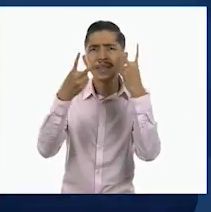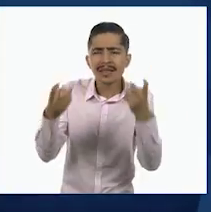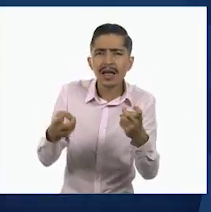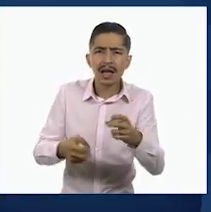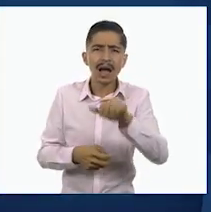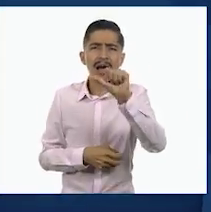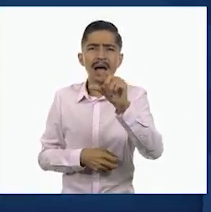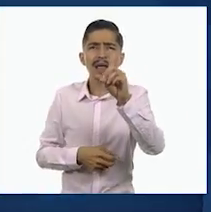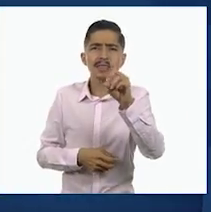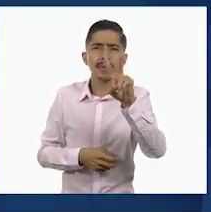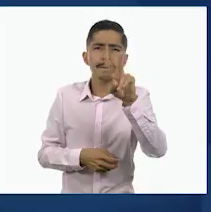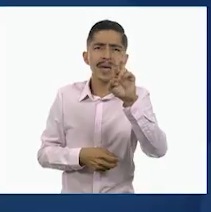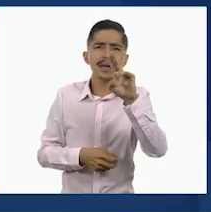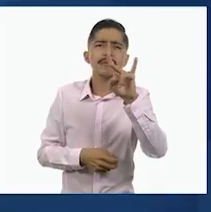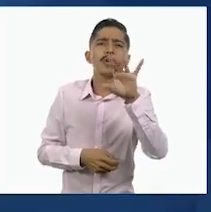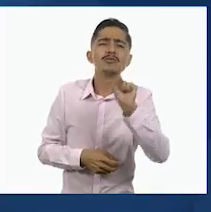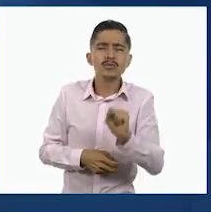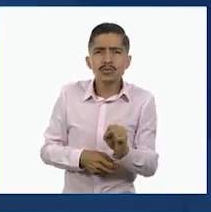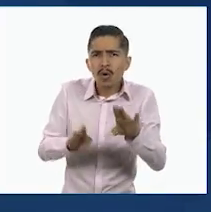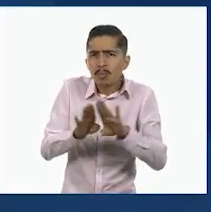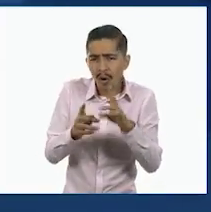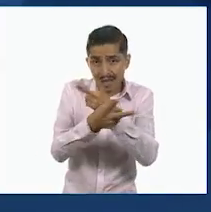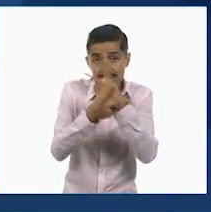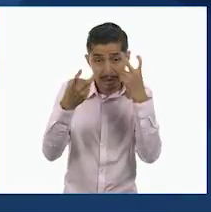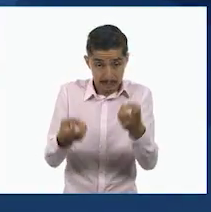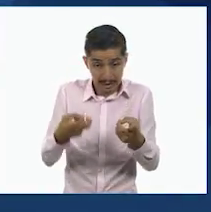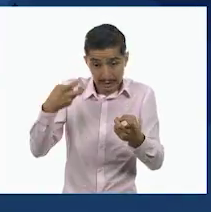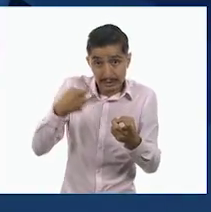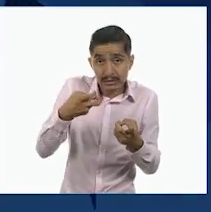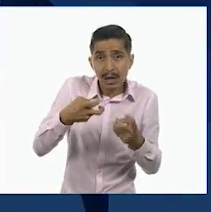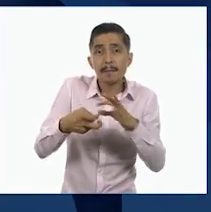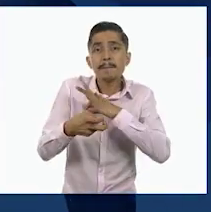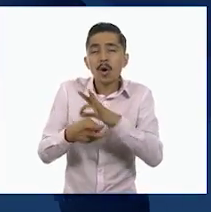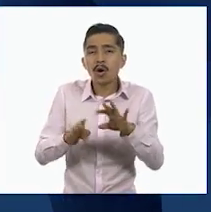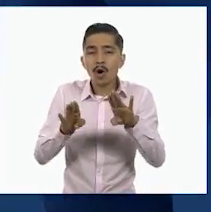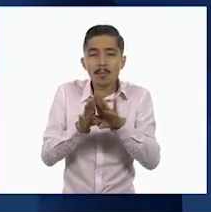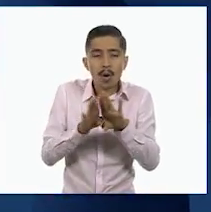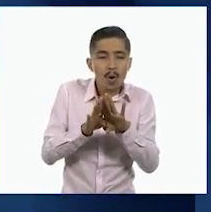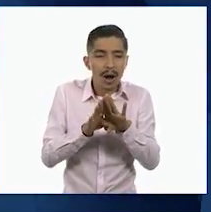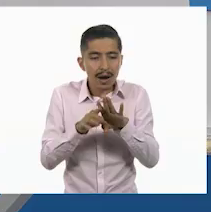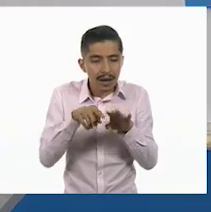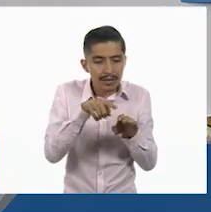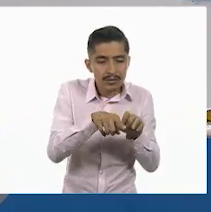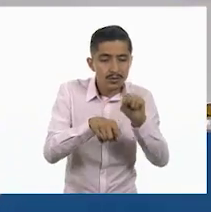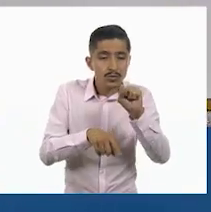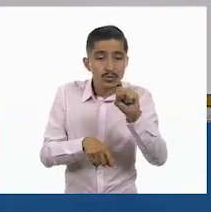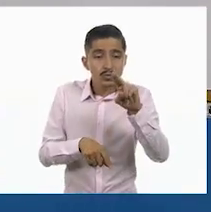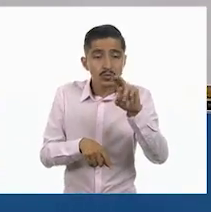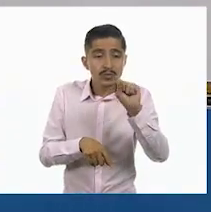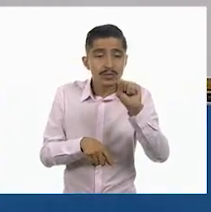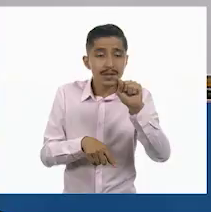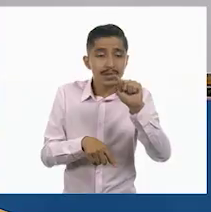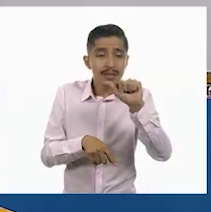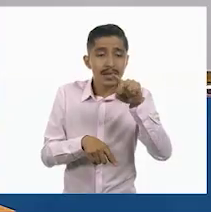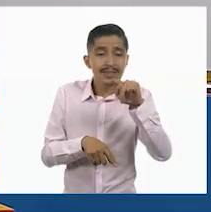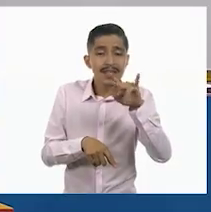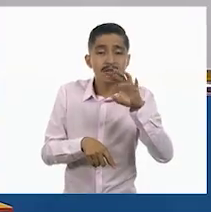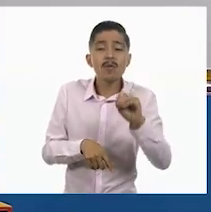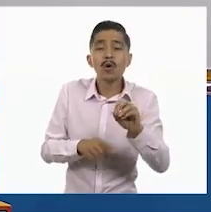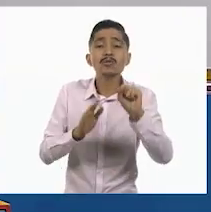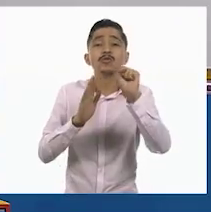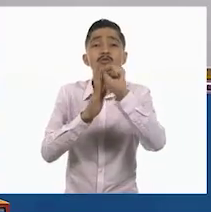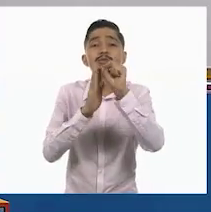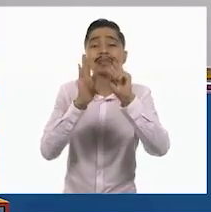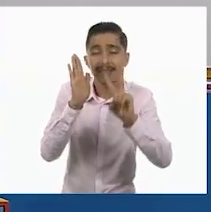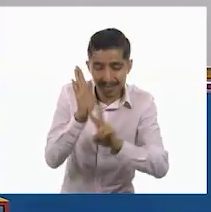información? Pues los adjetivos nos van a permitir calificar sustantivos. Y en este sentido, si hacemos la descripción